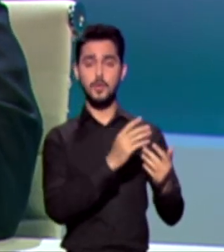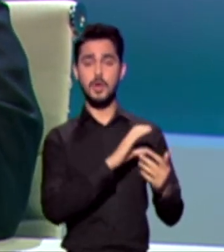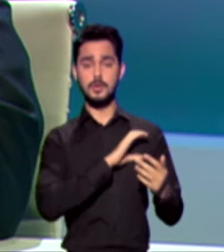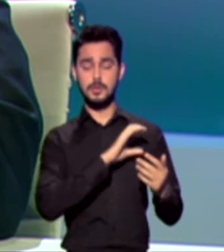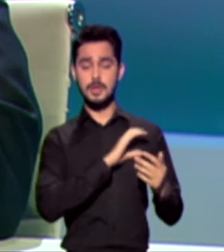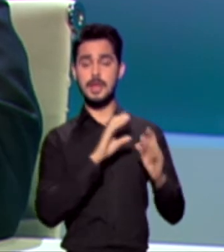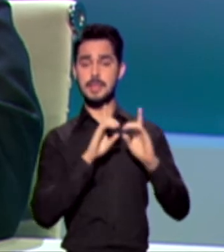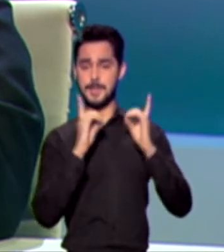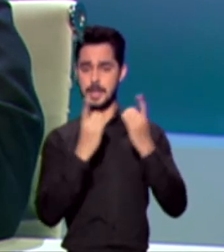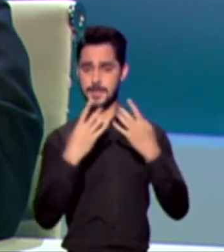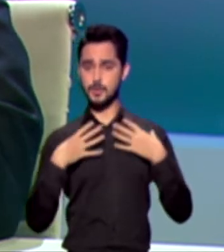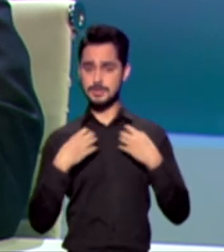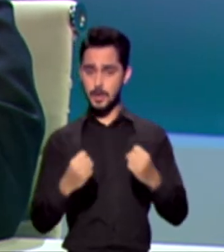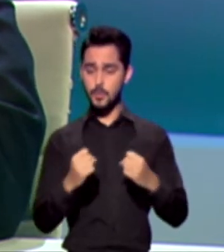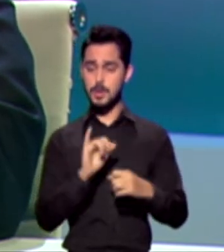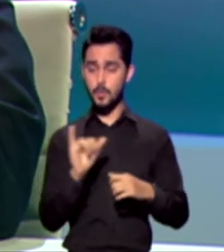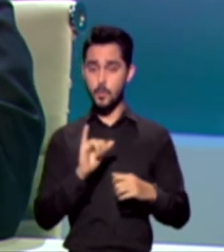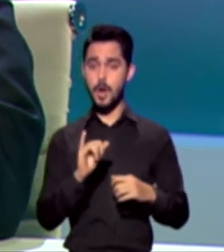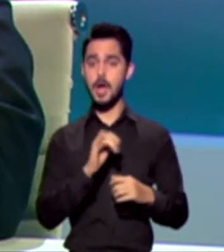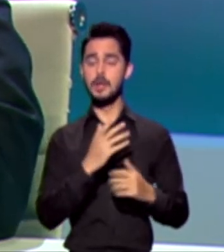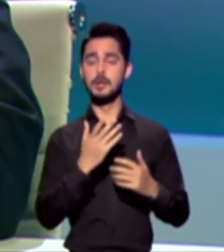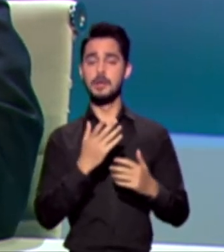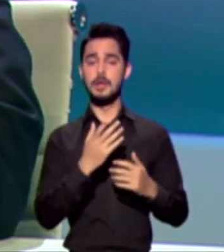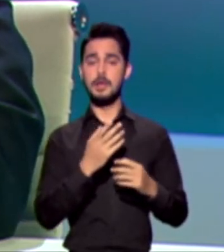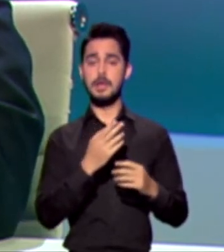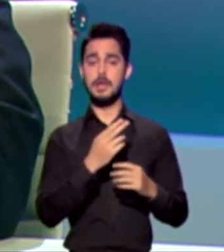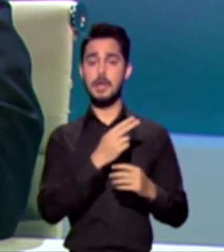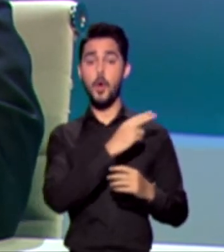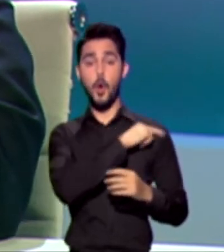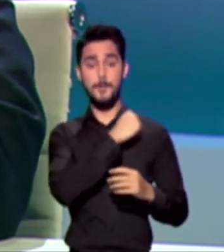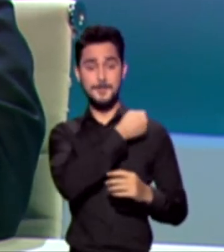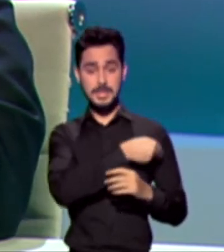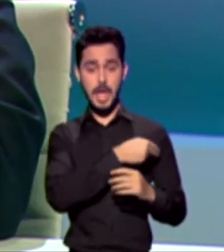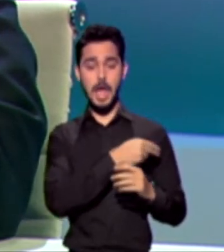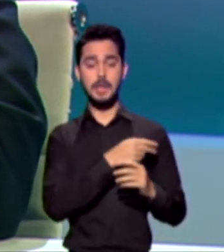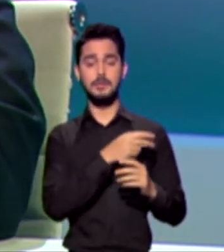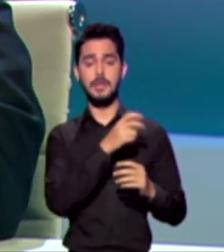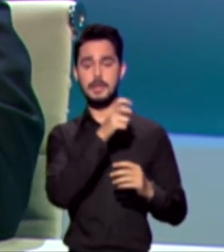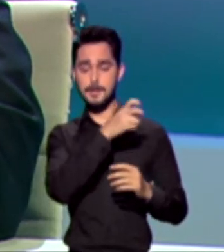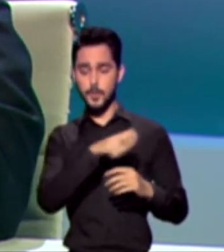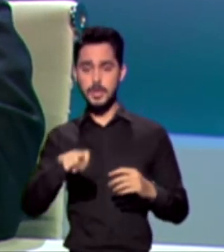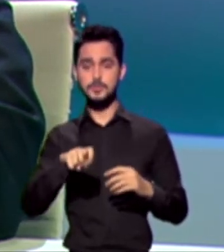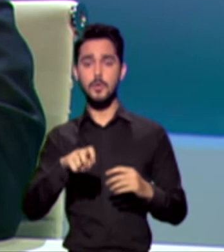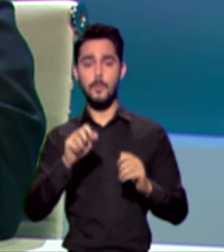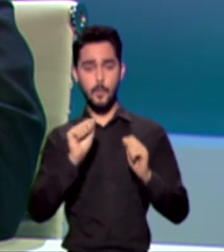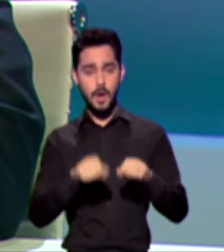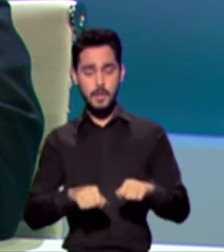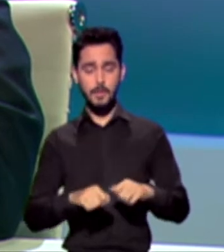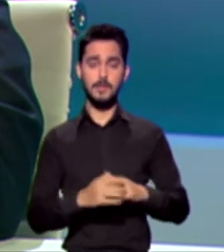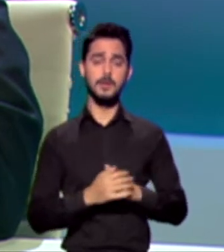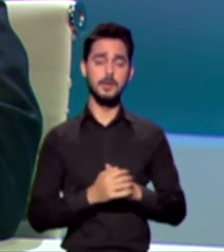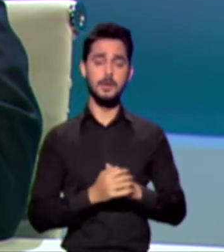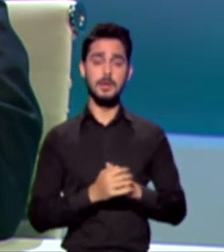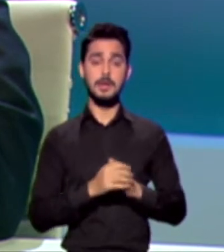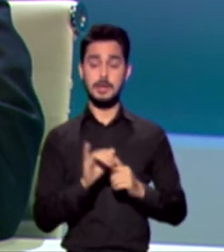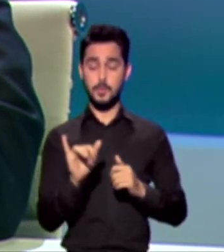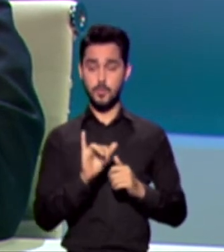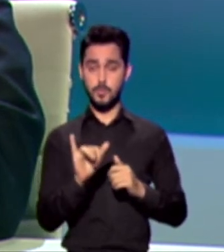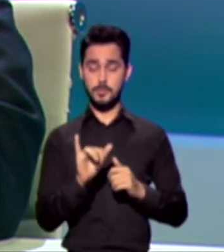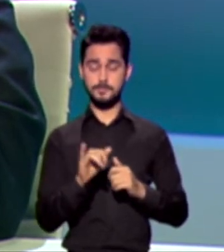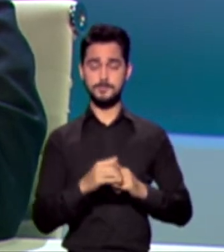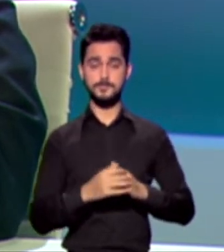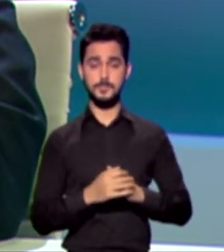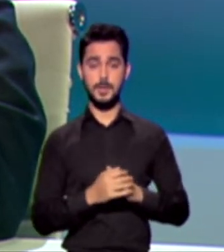de Salud para tener hospitales portátiles en las zonas donde se van a celebrar los eventos culturales de la justa. Y tenemos